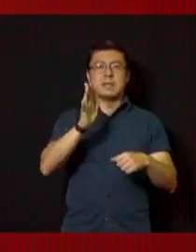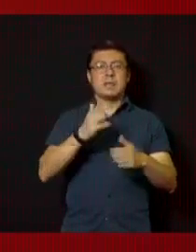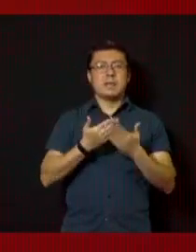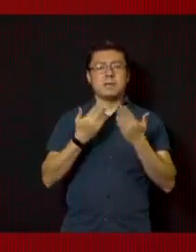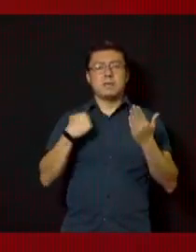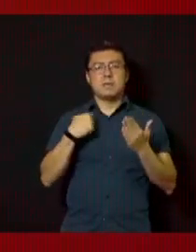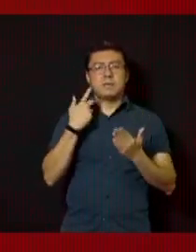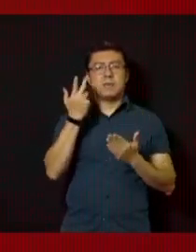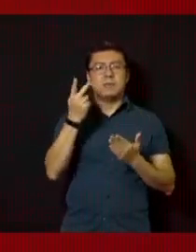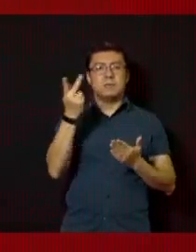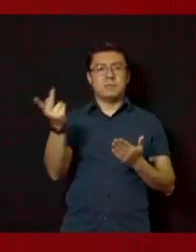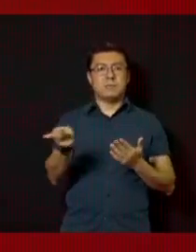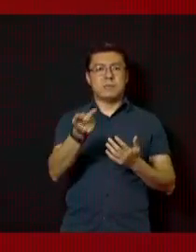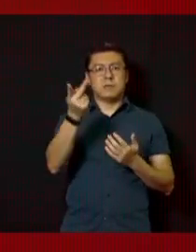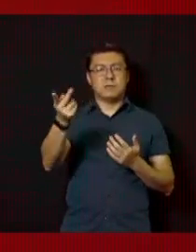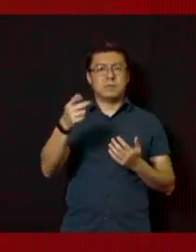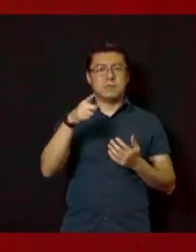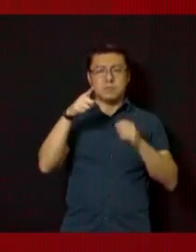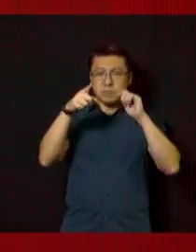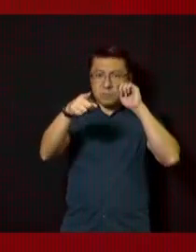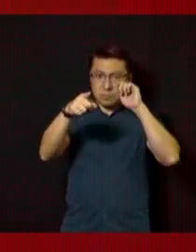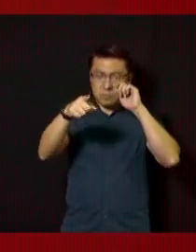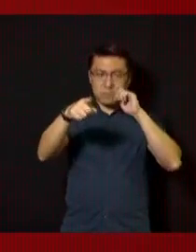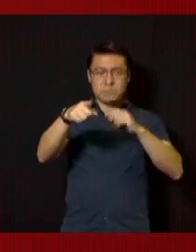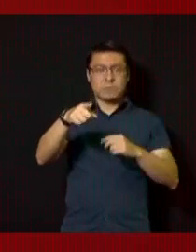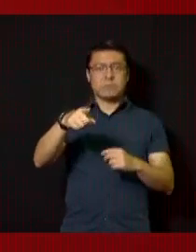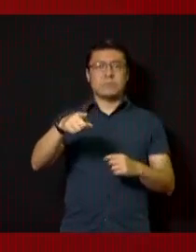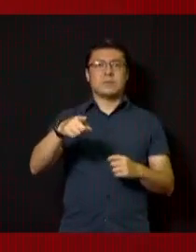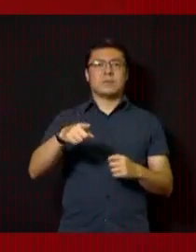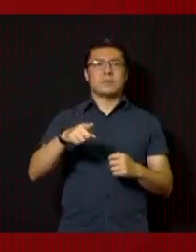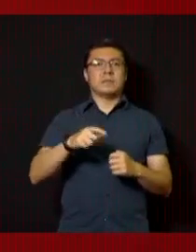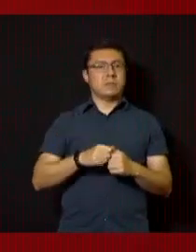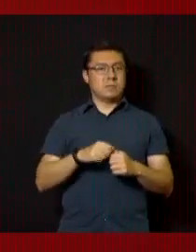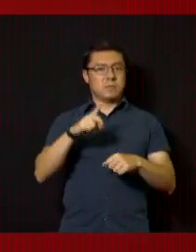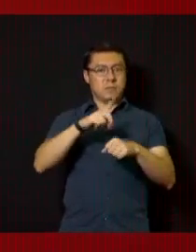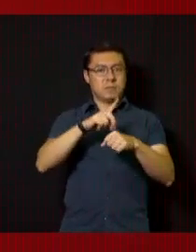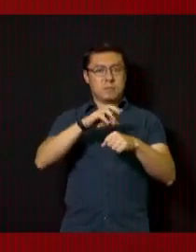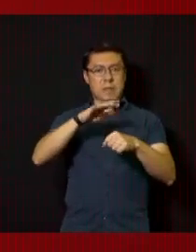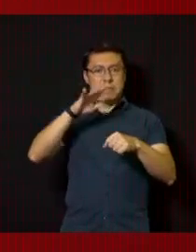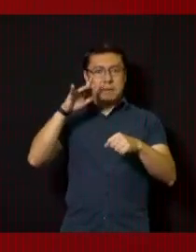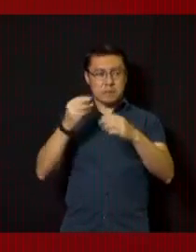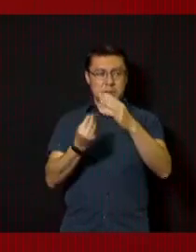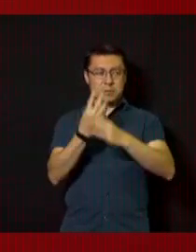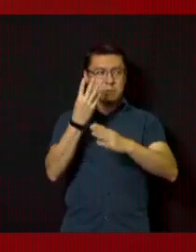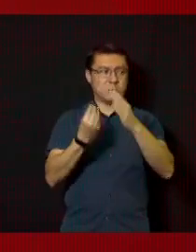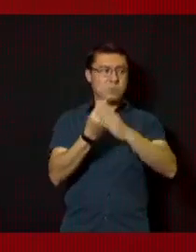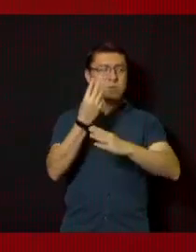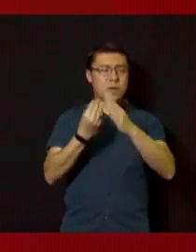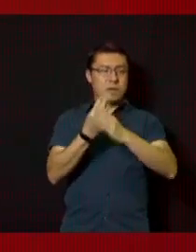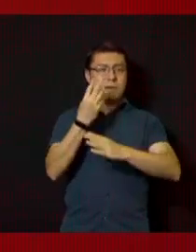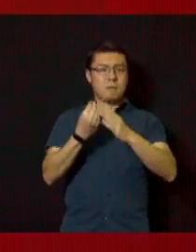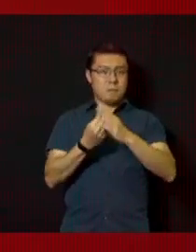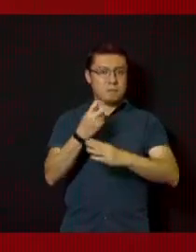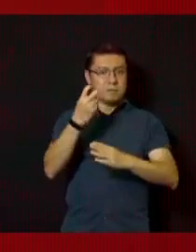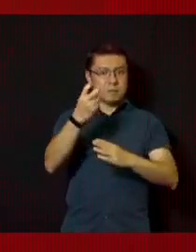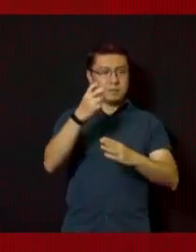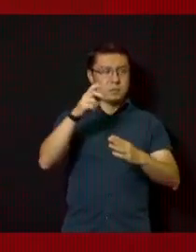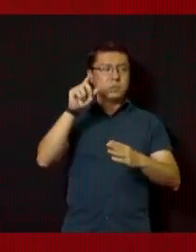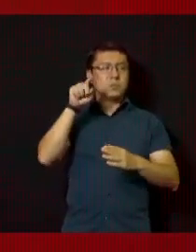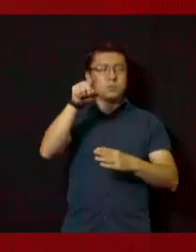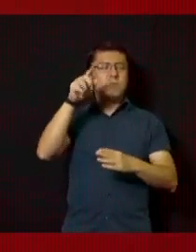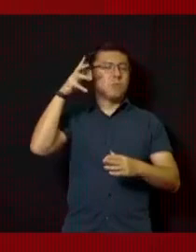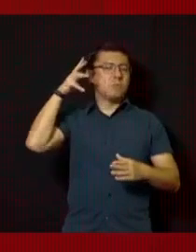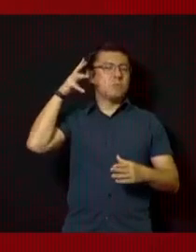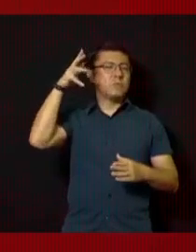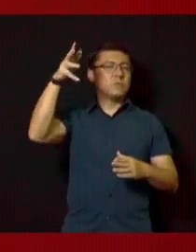es que visualizas a más la formación de diamantes nuevas de pura cosmética en tu organización, o cuál es tu visión de la